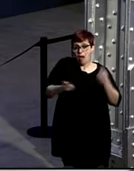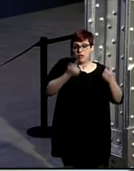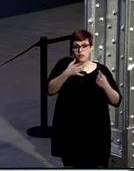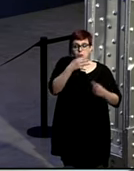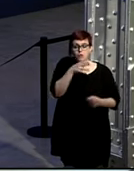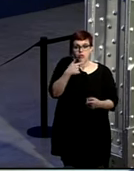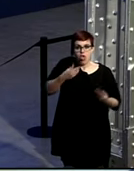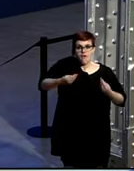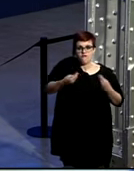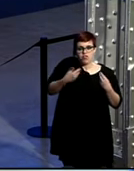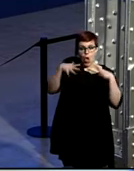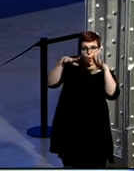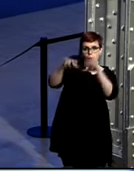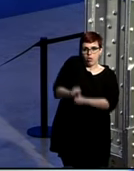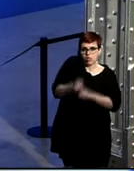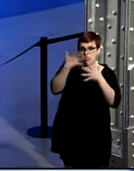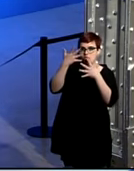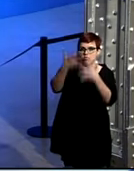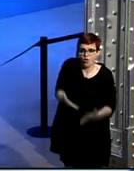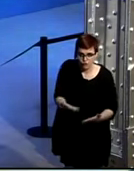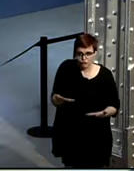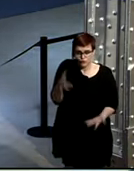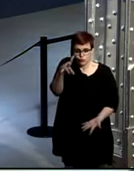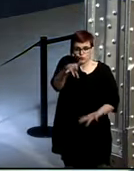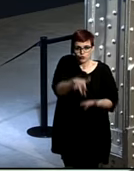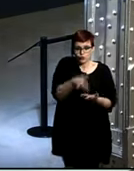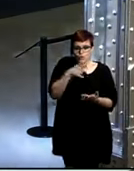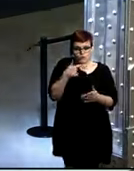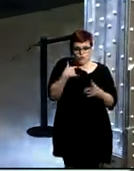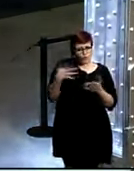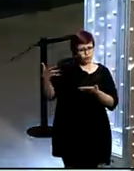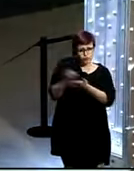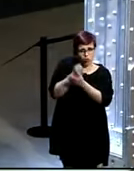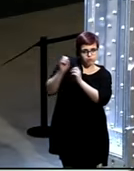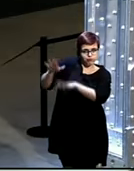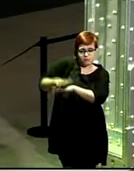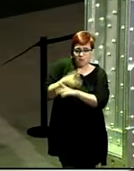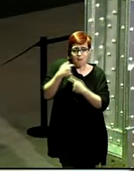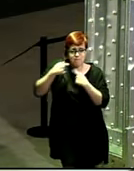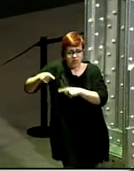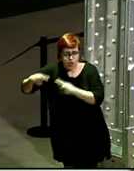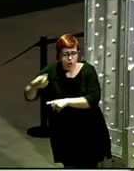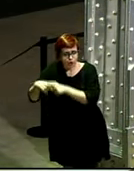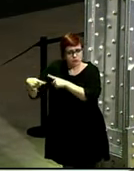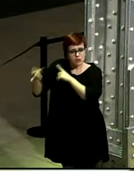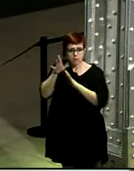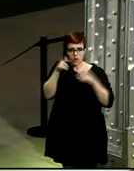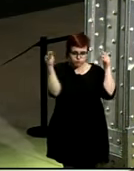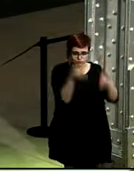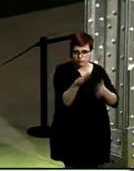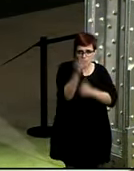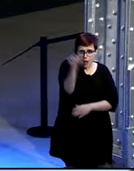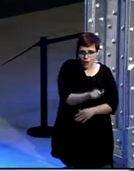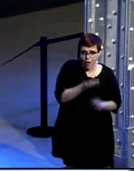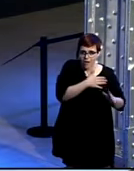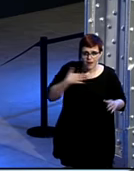10 años de tu vida a una película, a un proyecto tan vital para mí como ha sido este, donde he dedicado todo y he dejado todo y he perdido muchas cosas en el camino, pues nunca sabes que